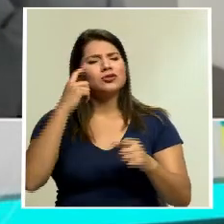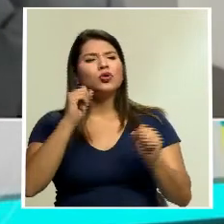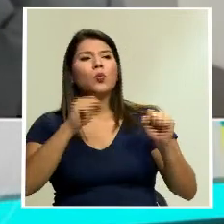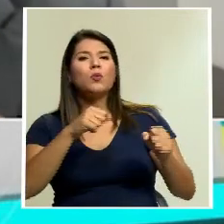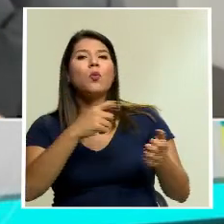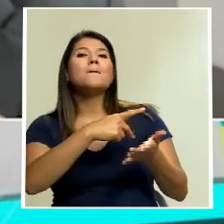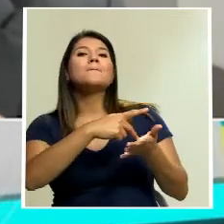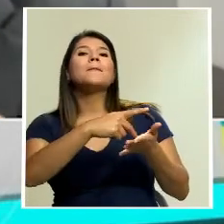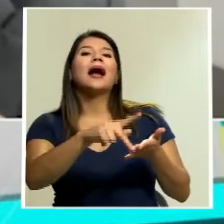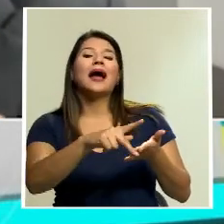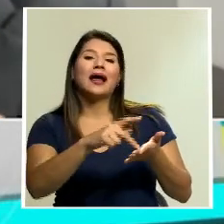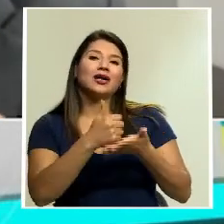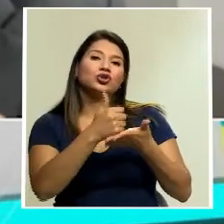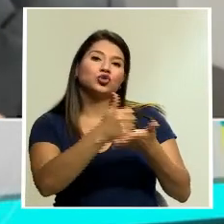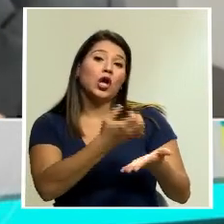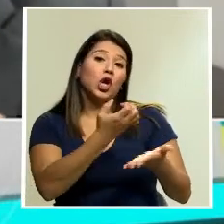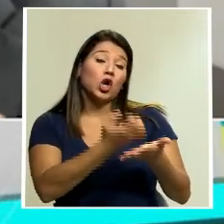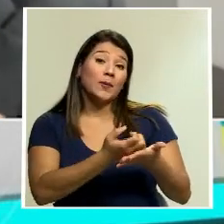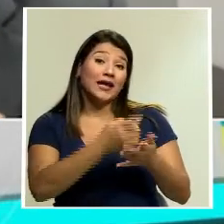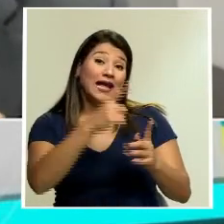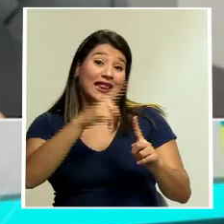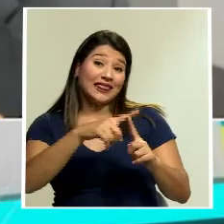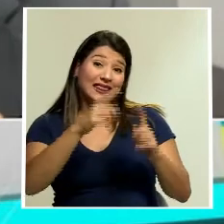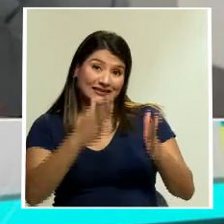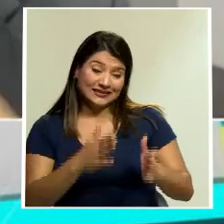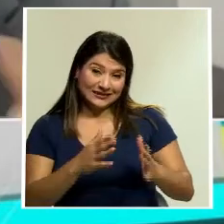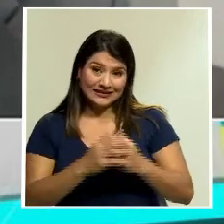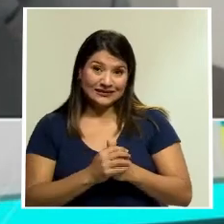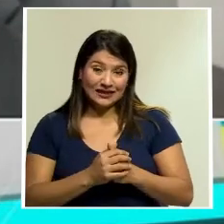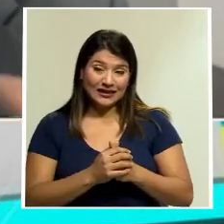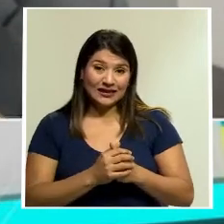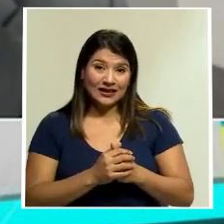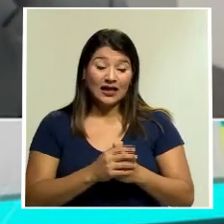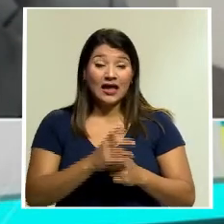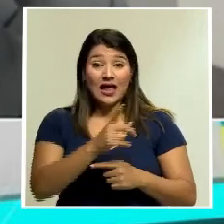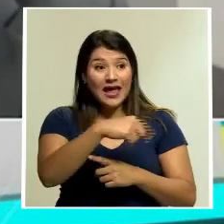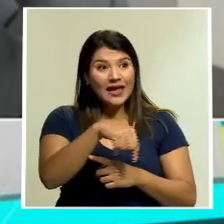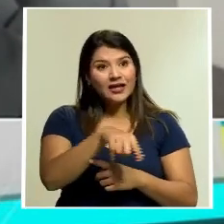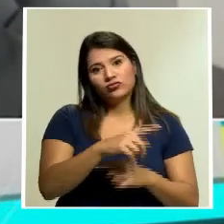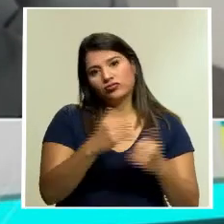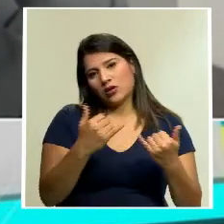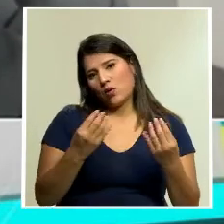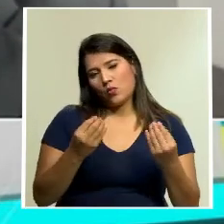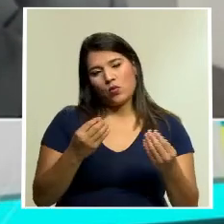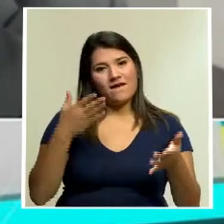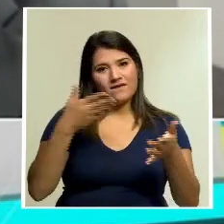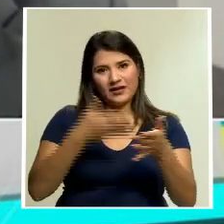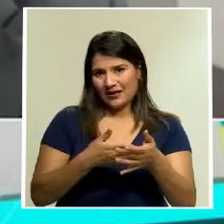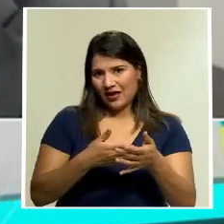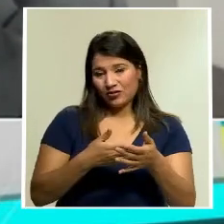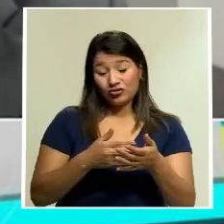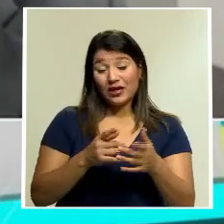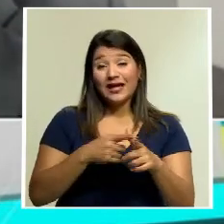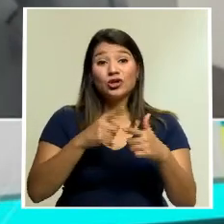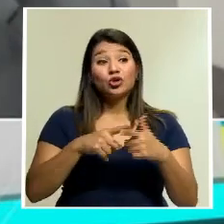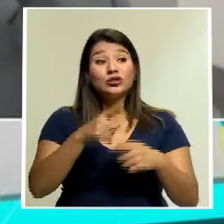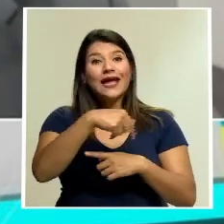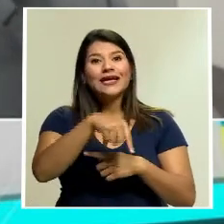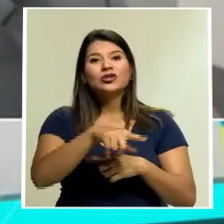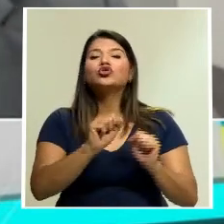taxistas, los que van a tener o ya han tenido una afectación y que puedan,